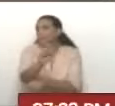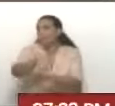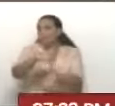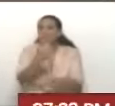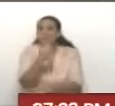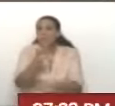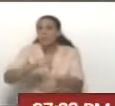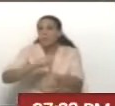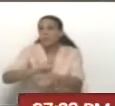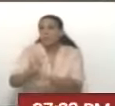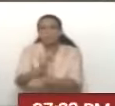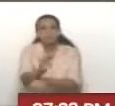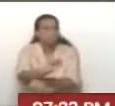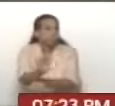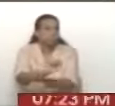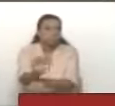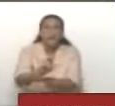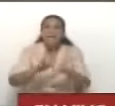10 minutos,